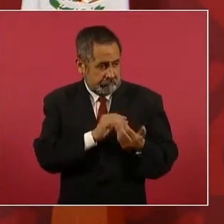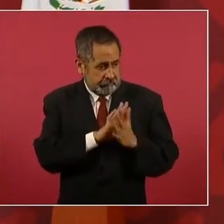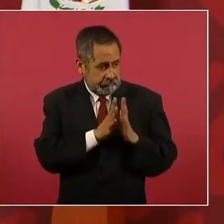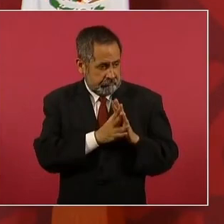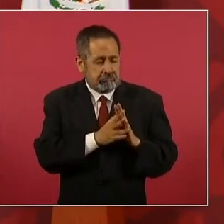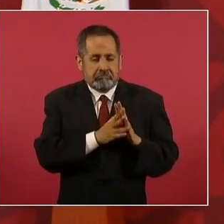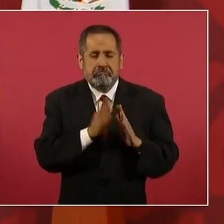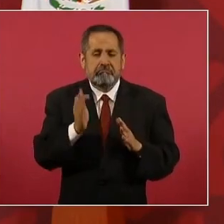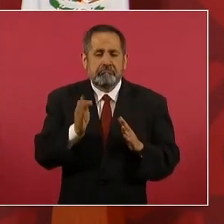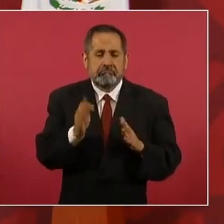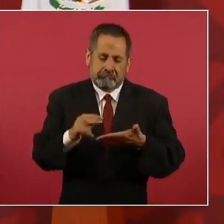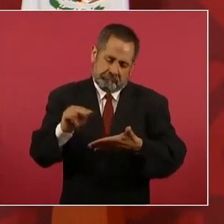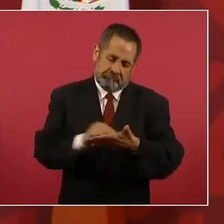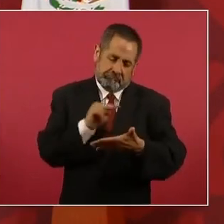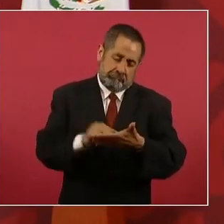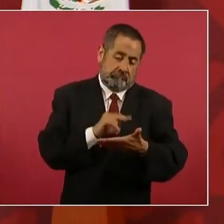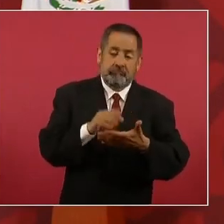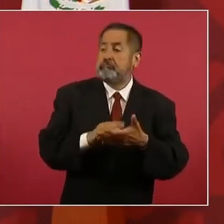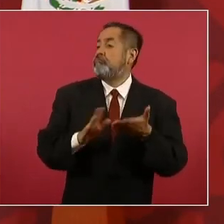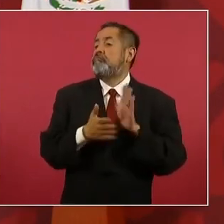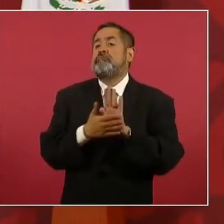las últimas reformas